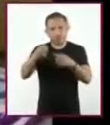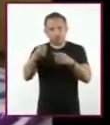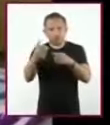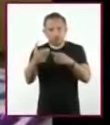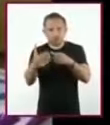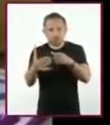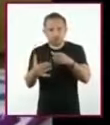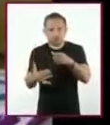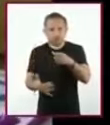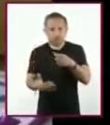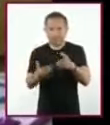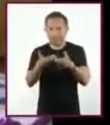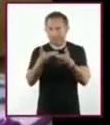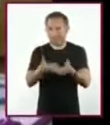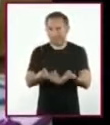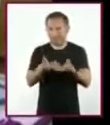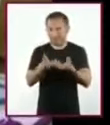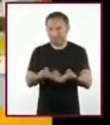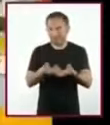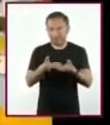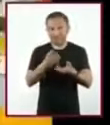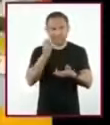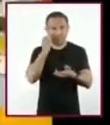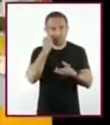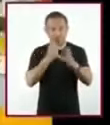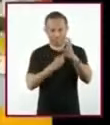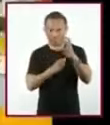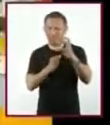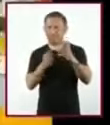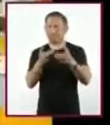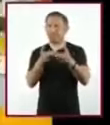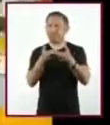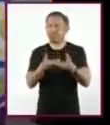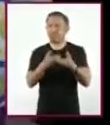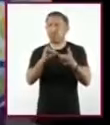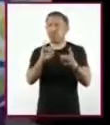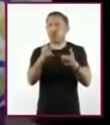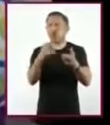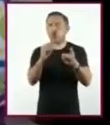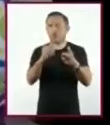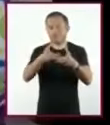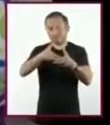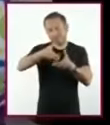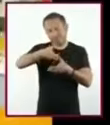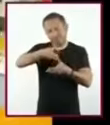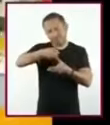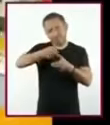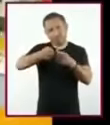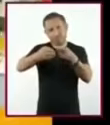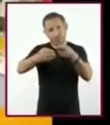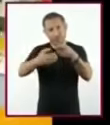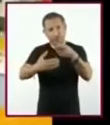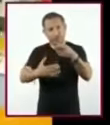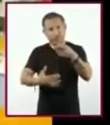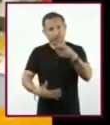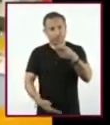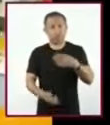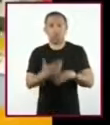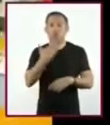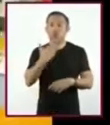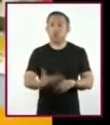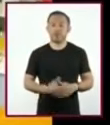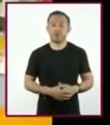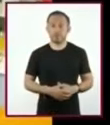bastante limoncito, este sí venía bien jugoso, muy bien, chécate esto,